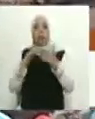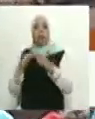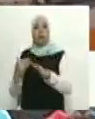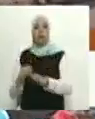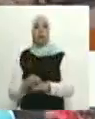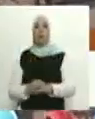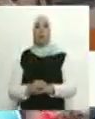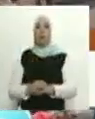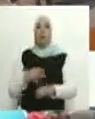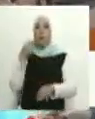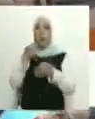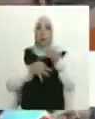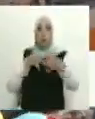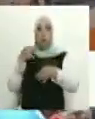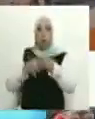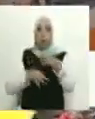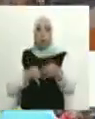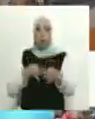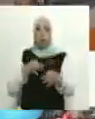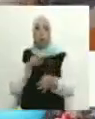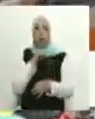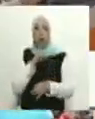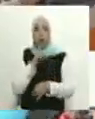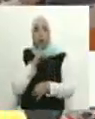primera línea explicando lo que ocurre.